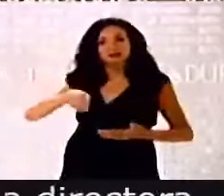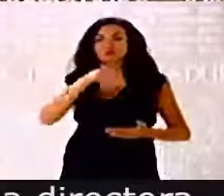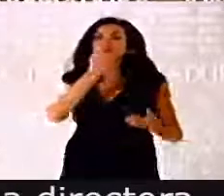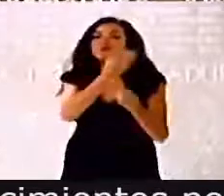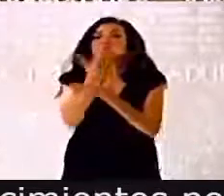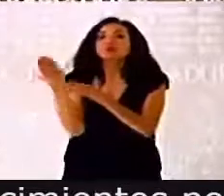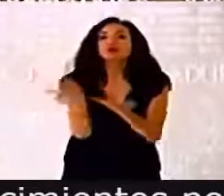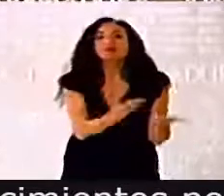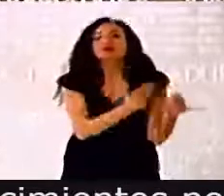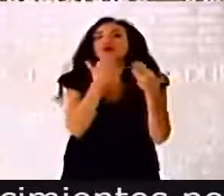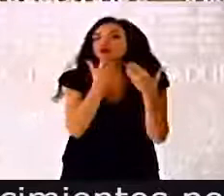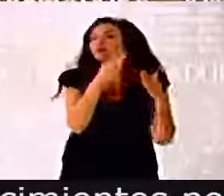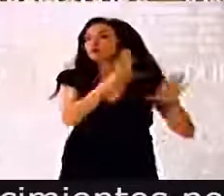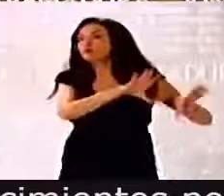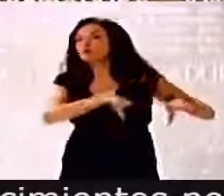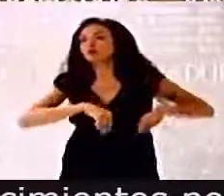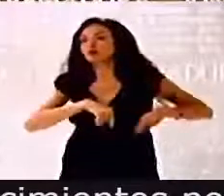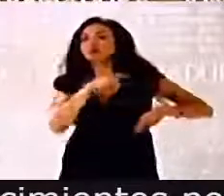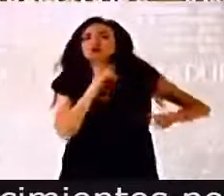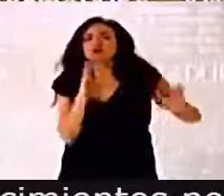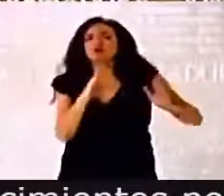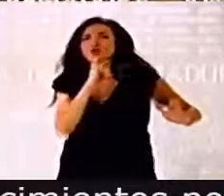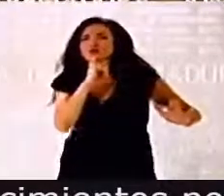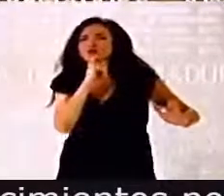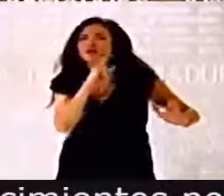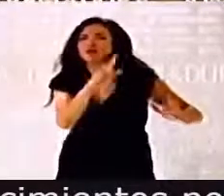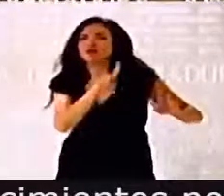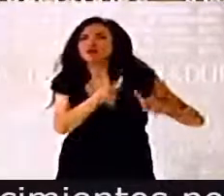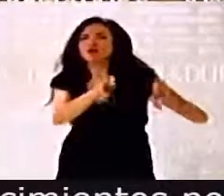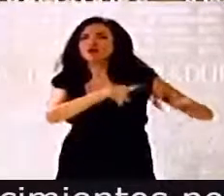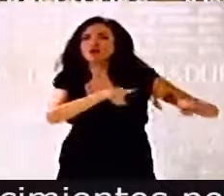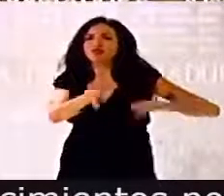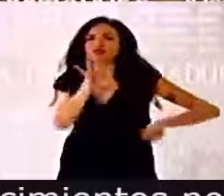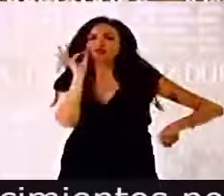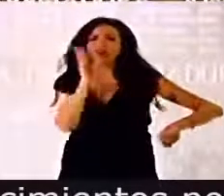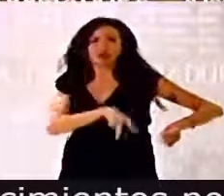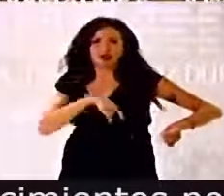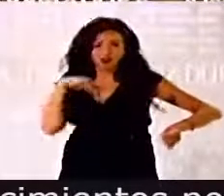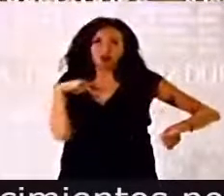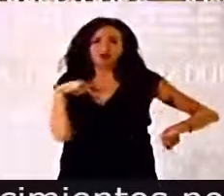por la aceptación en un tiempo difícil a la nueva directora general,